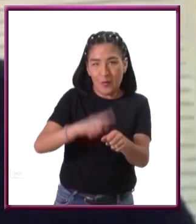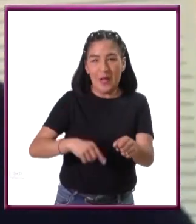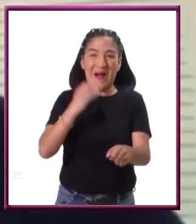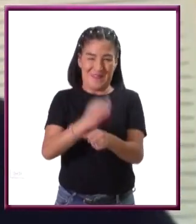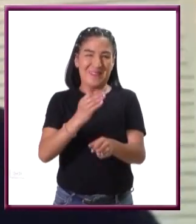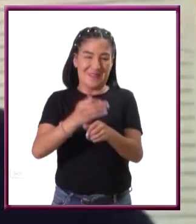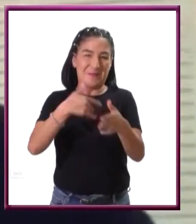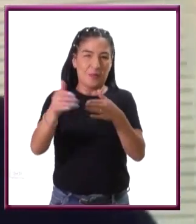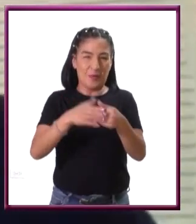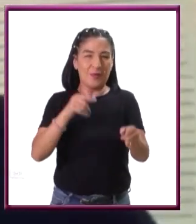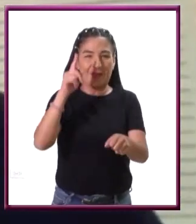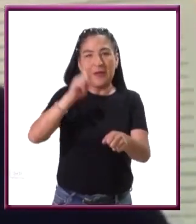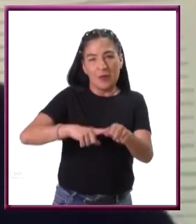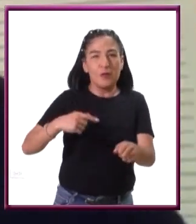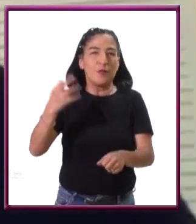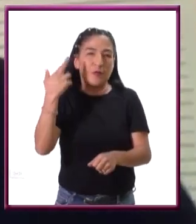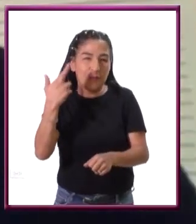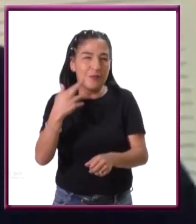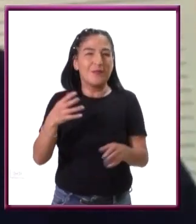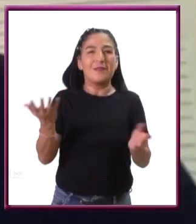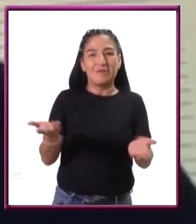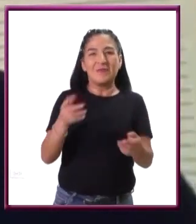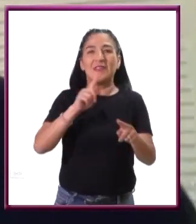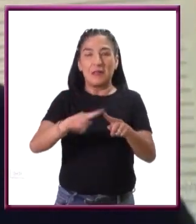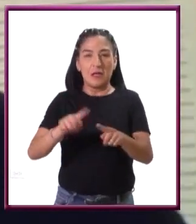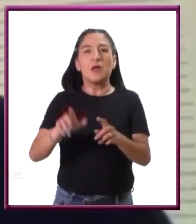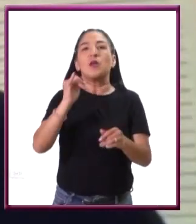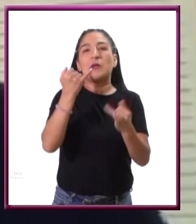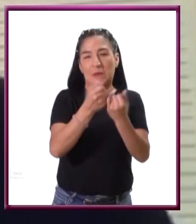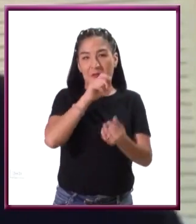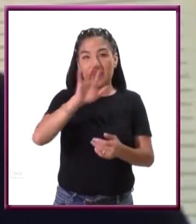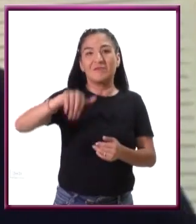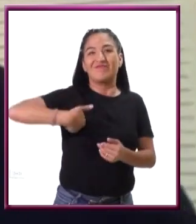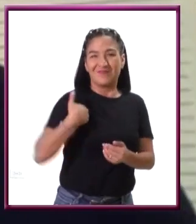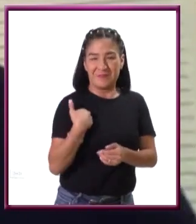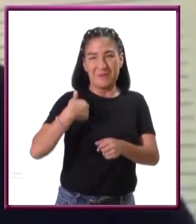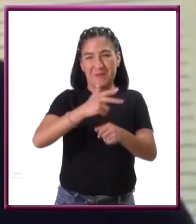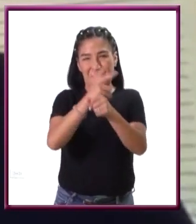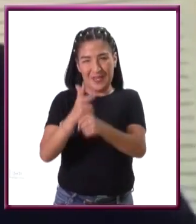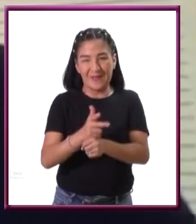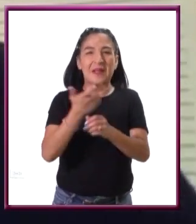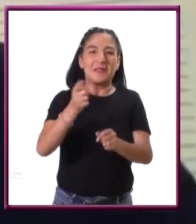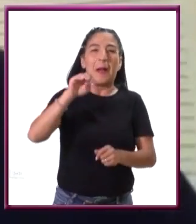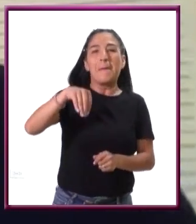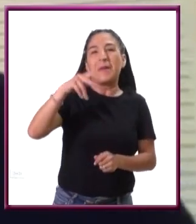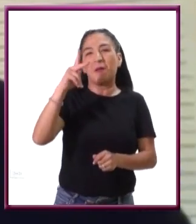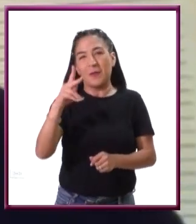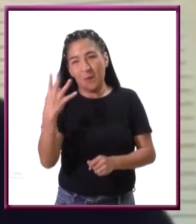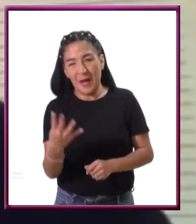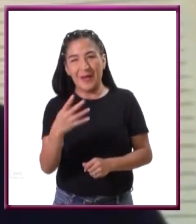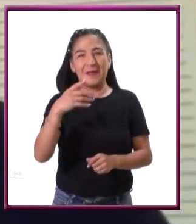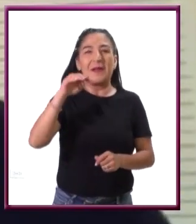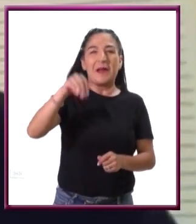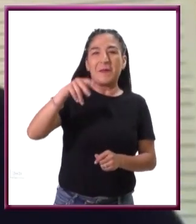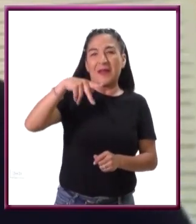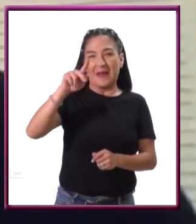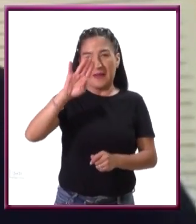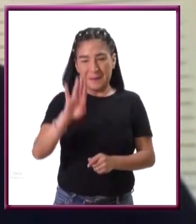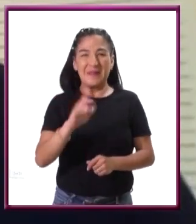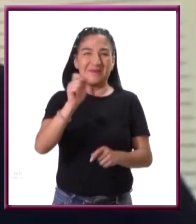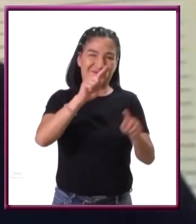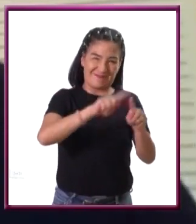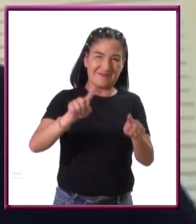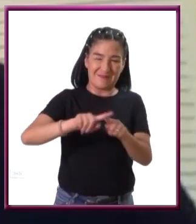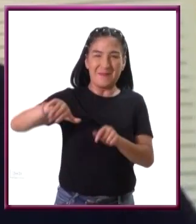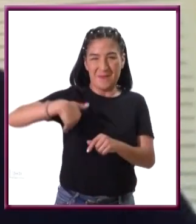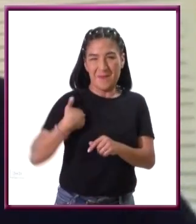igual, si hablamos de un archivo de video actuales, ya sea MP4 o MKB, cualquiera de estos archivos de video, pues sí, ya no